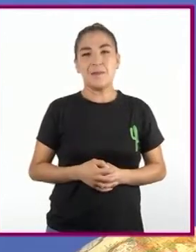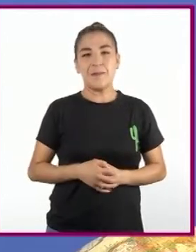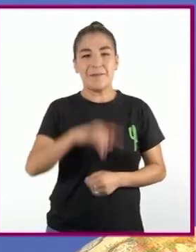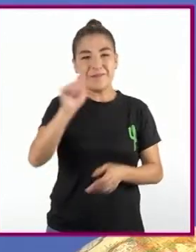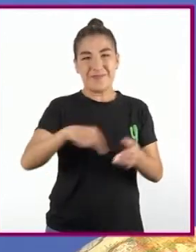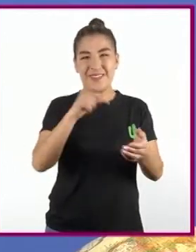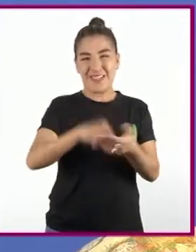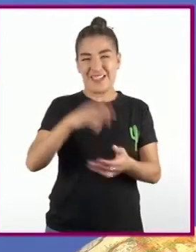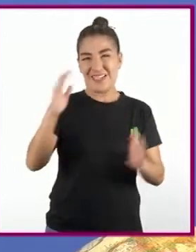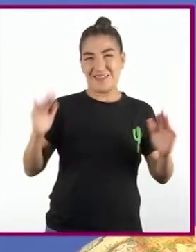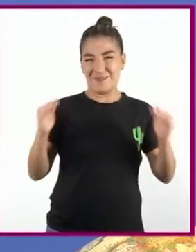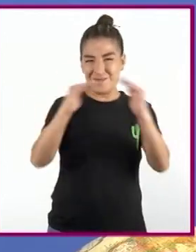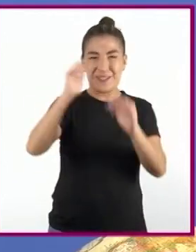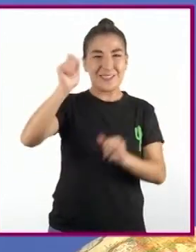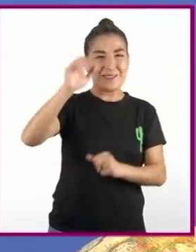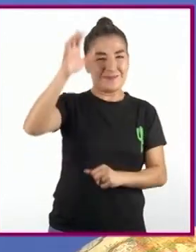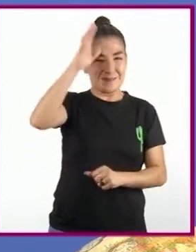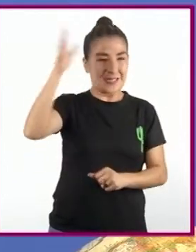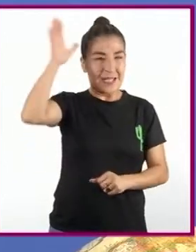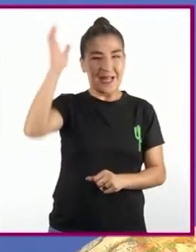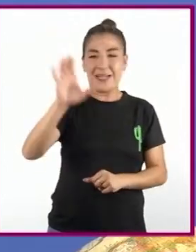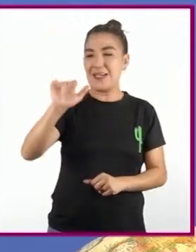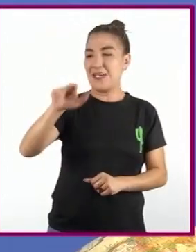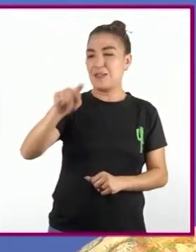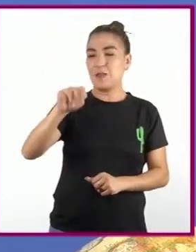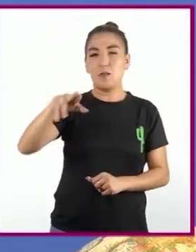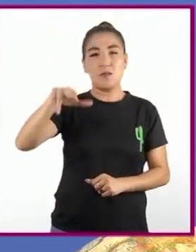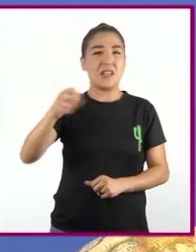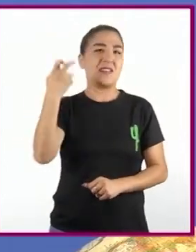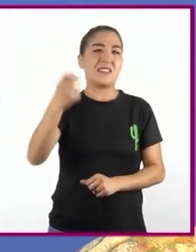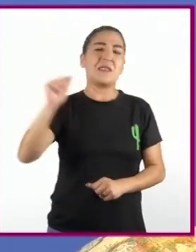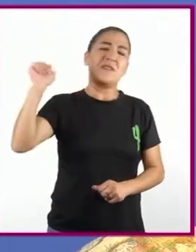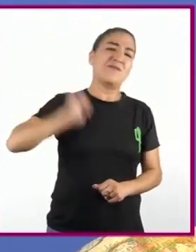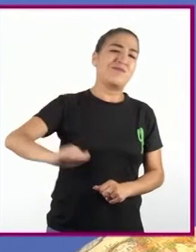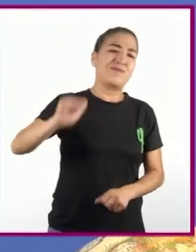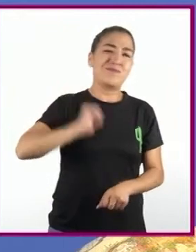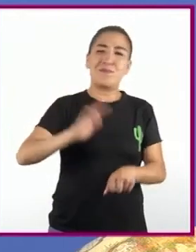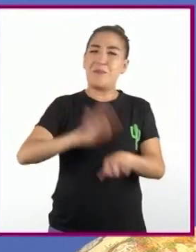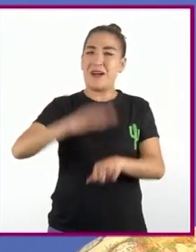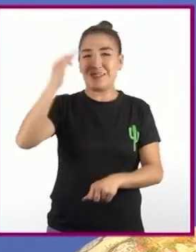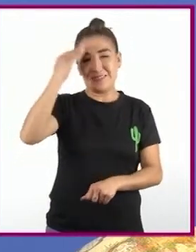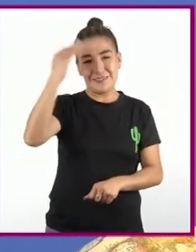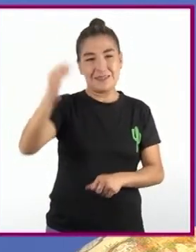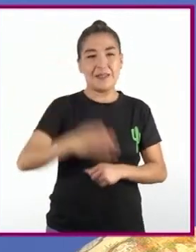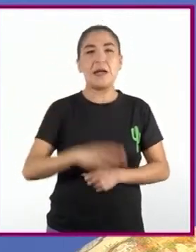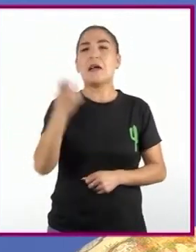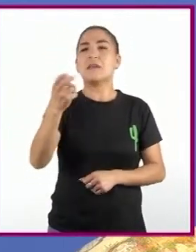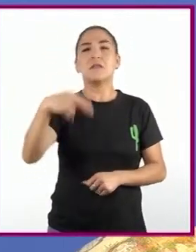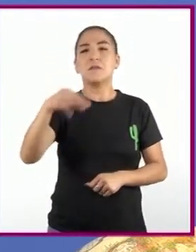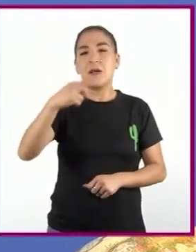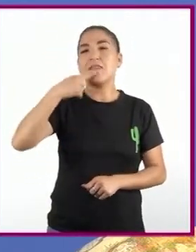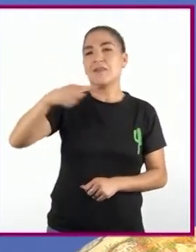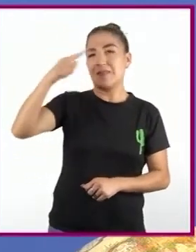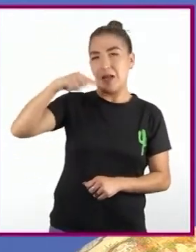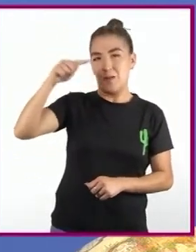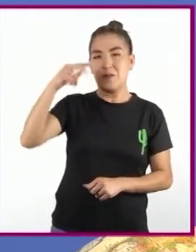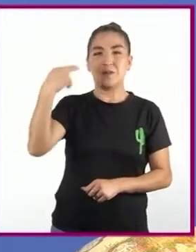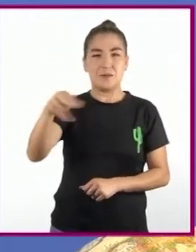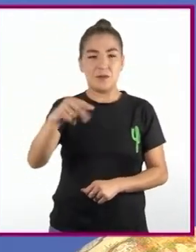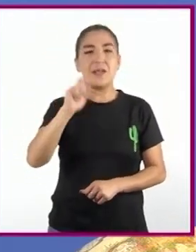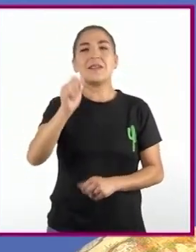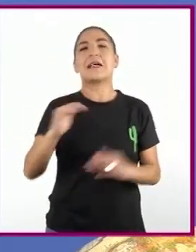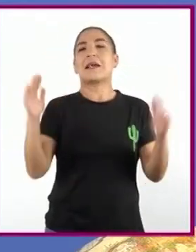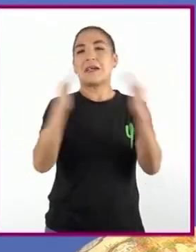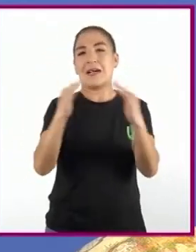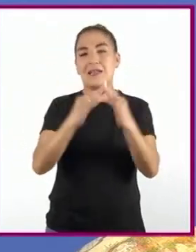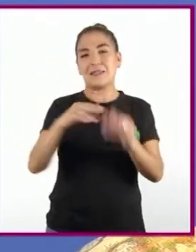de Cantona es una de las ciudades prehispánicas más antiguas de México. Su nombre se deriva del náhuatl, que significa Casa